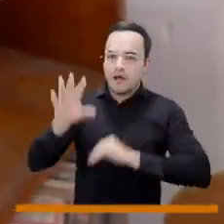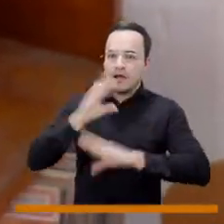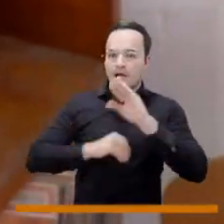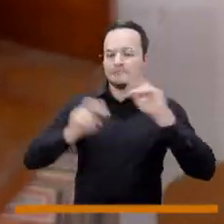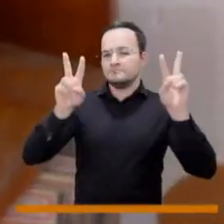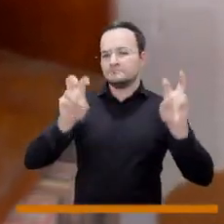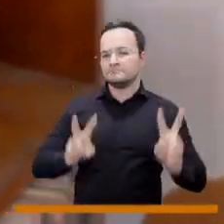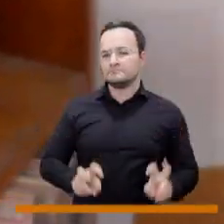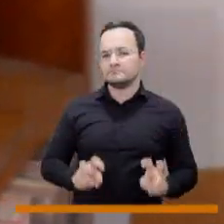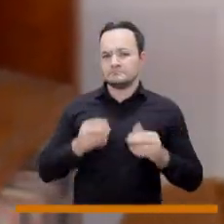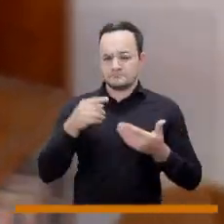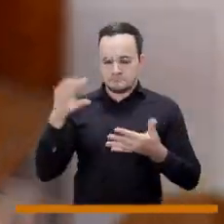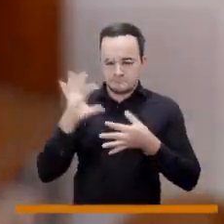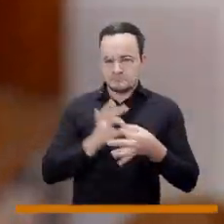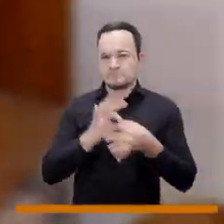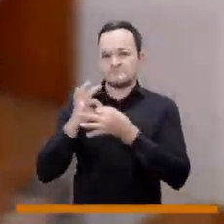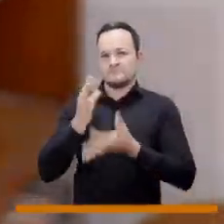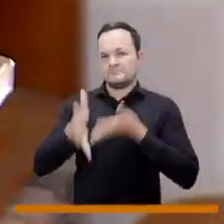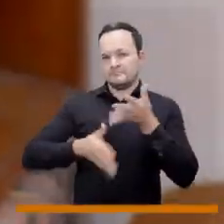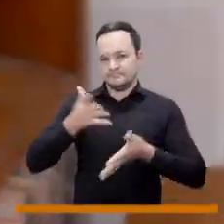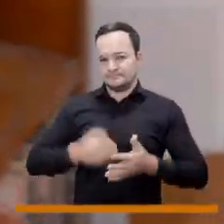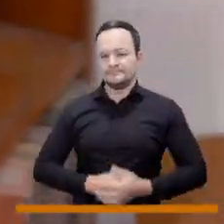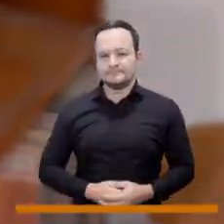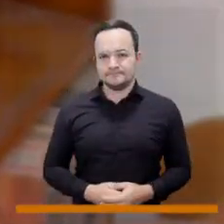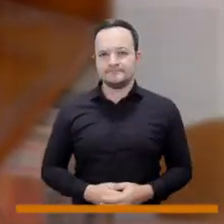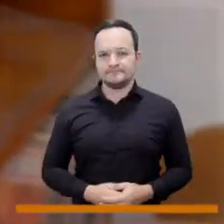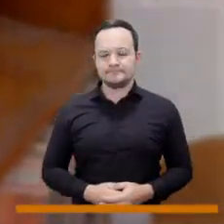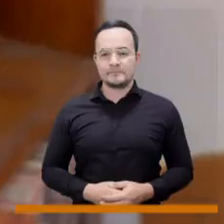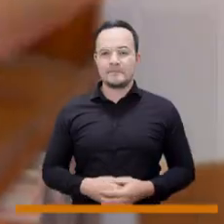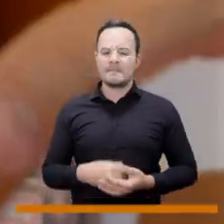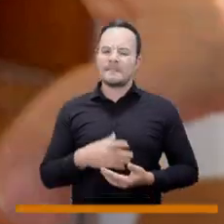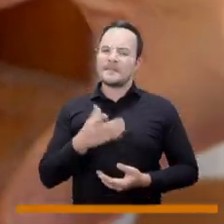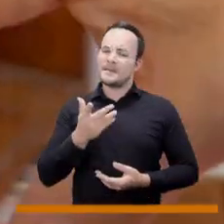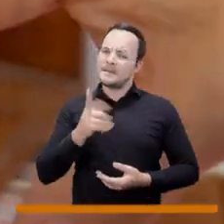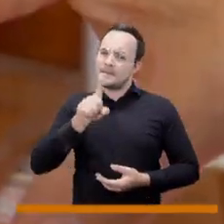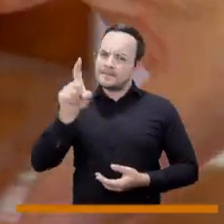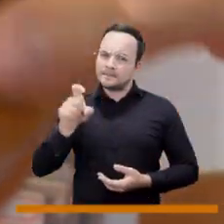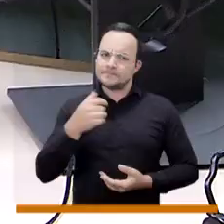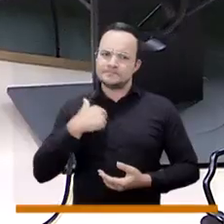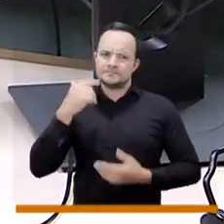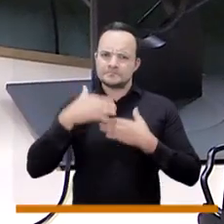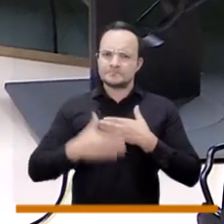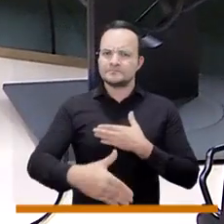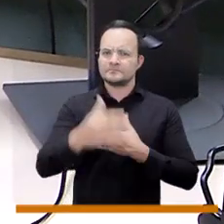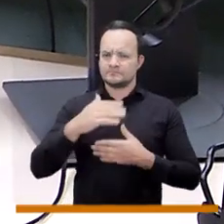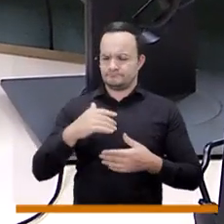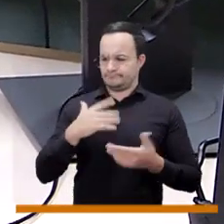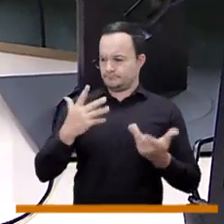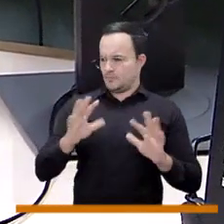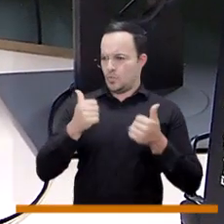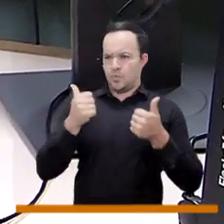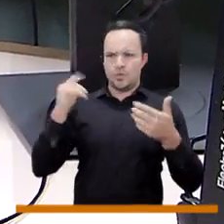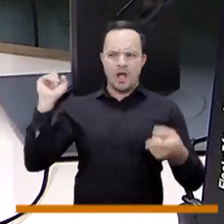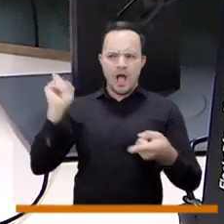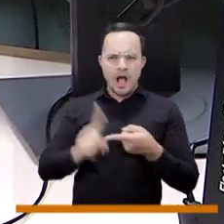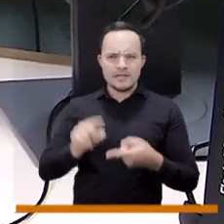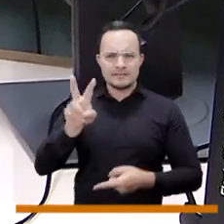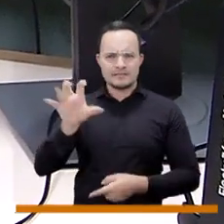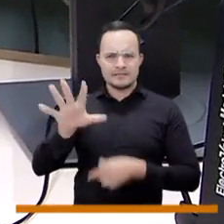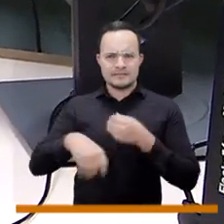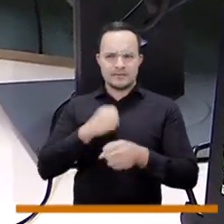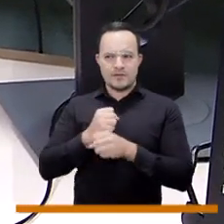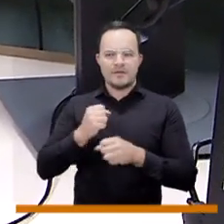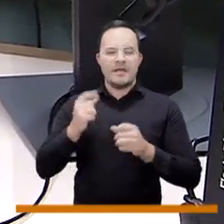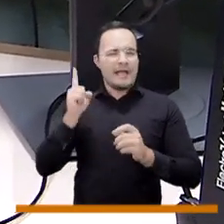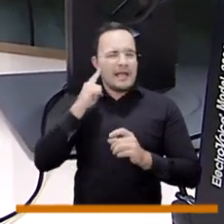audiencia aprenda acerca de esos temas desde esa línea temática. Henry, ¿cuáles serían esas estrategias que implementarán para durar